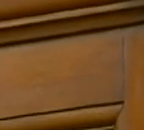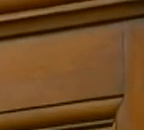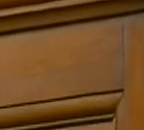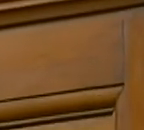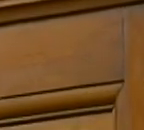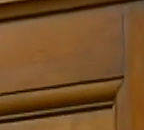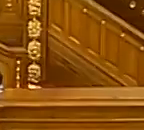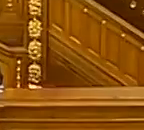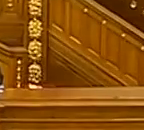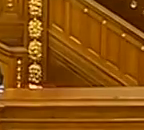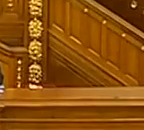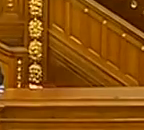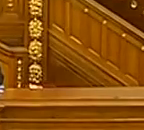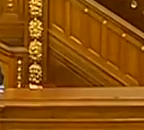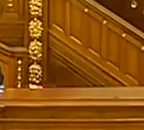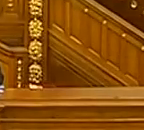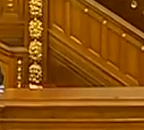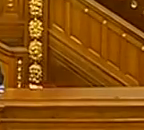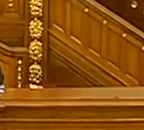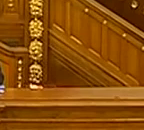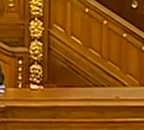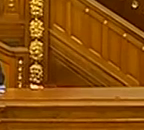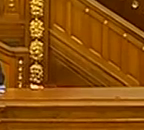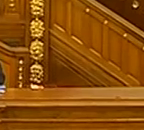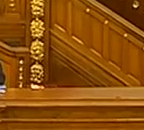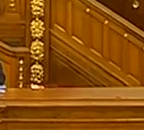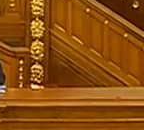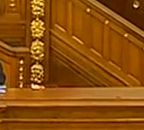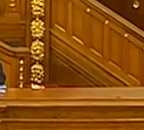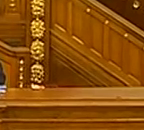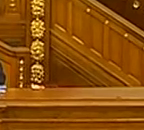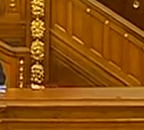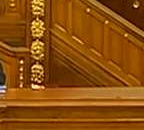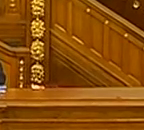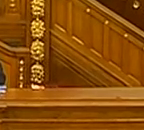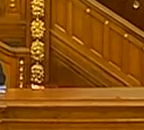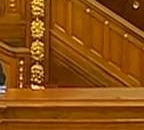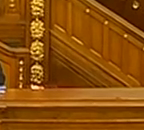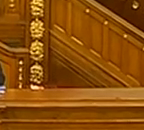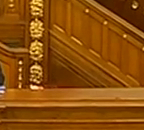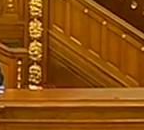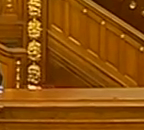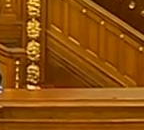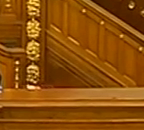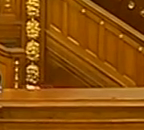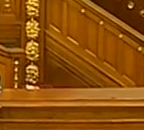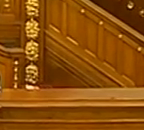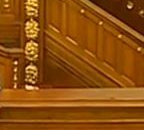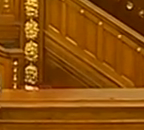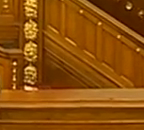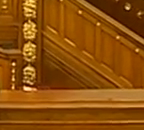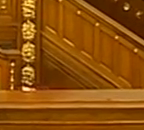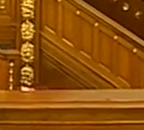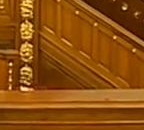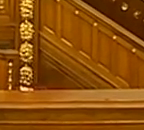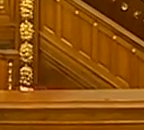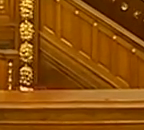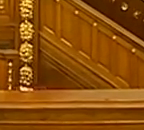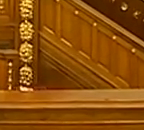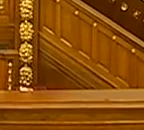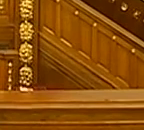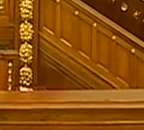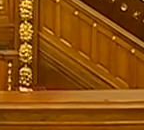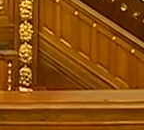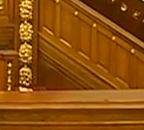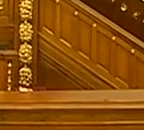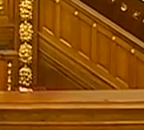trascendental para la sociedad venezolana como es el ámbito de la seguridad ciudad ciudadanos secretarios por